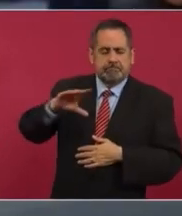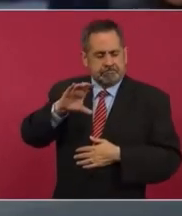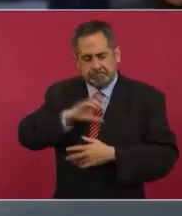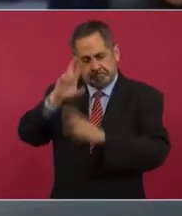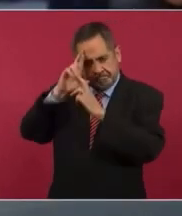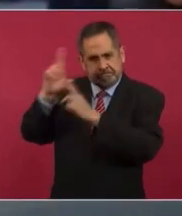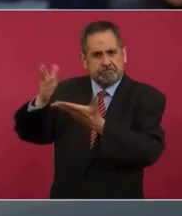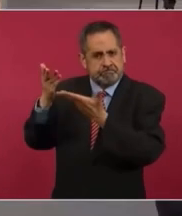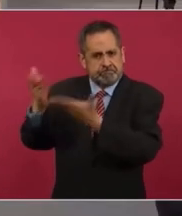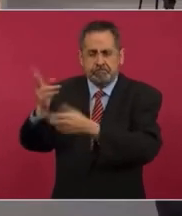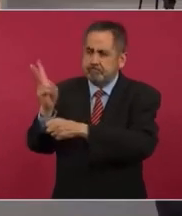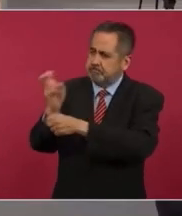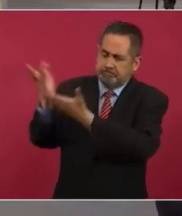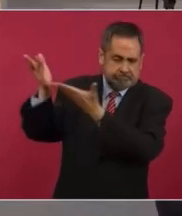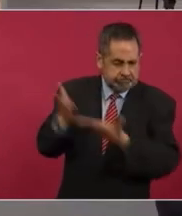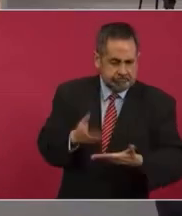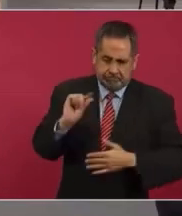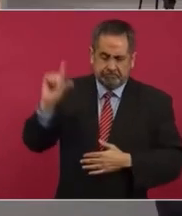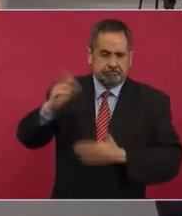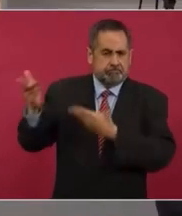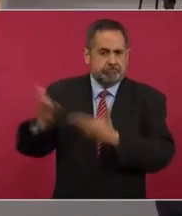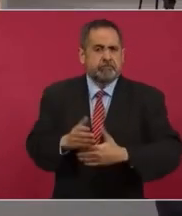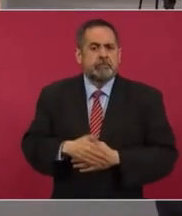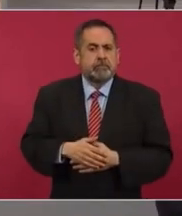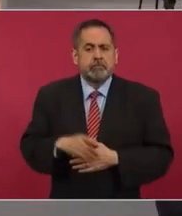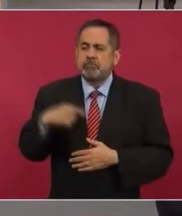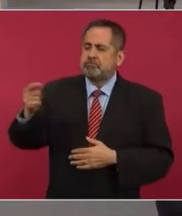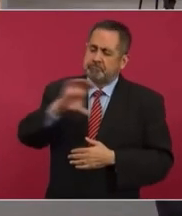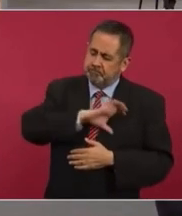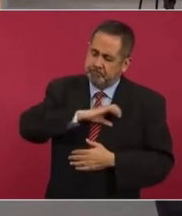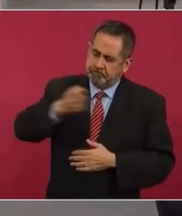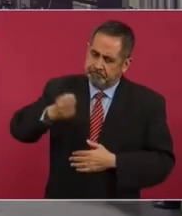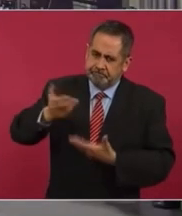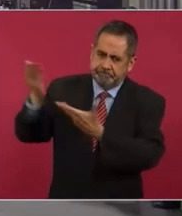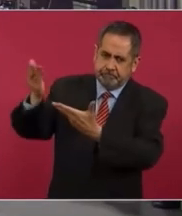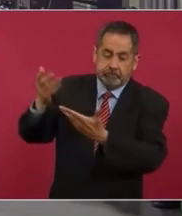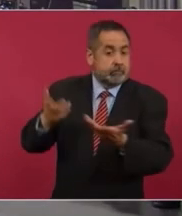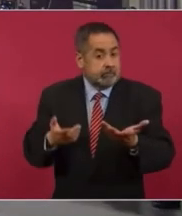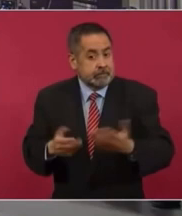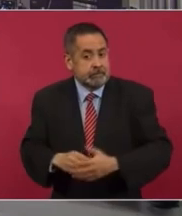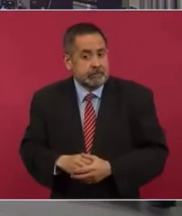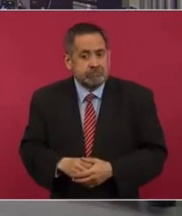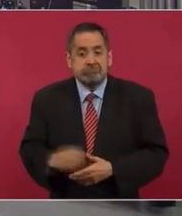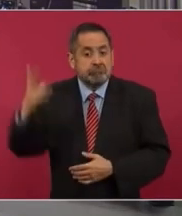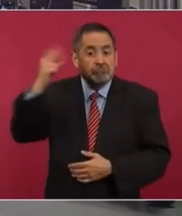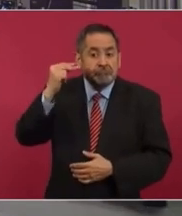serán invitados distinguidos. Le mando un cordial saludo. Sí. Pero